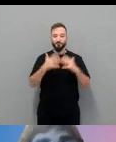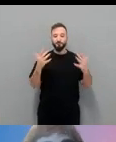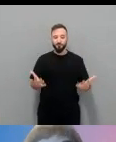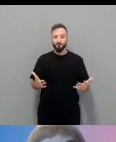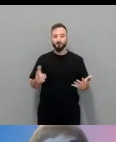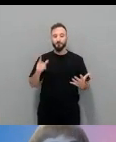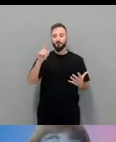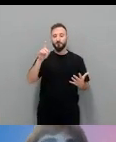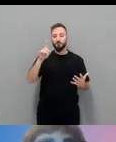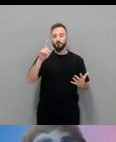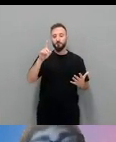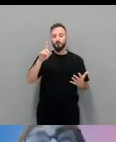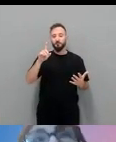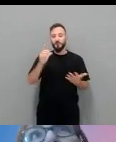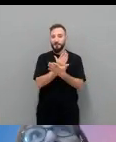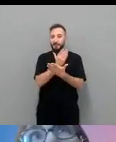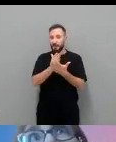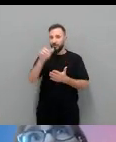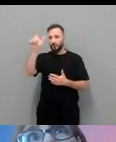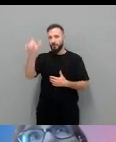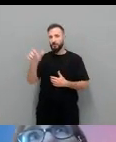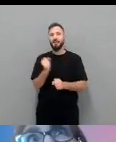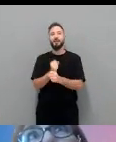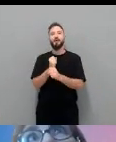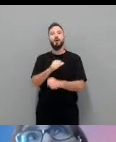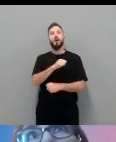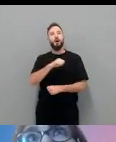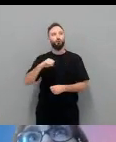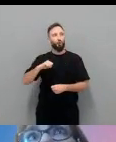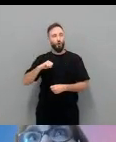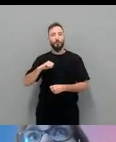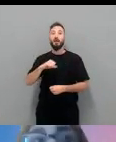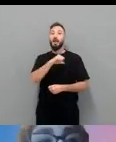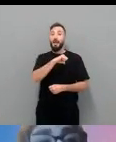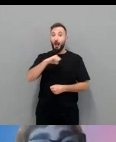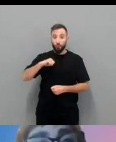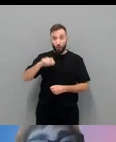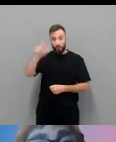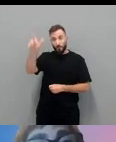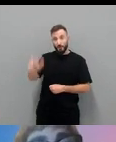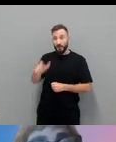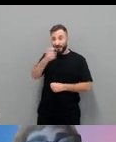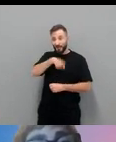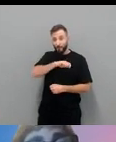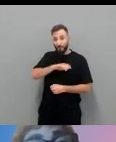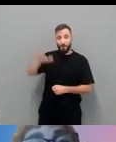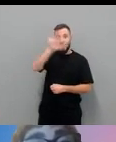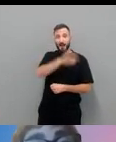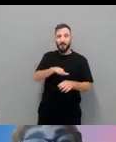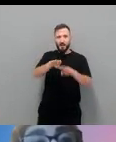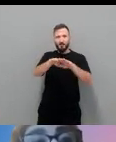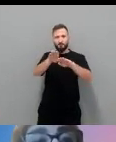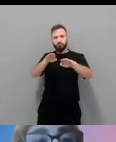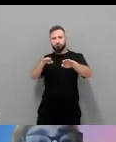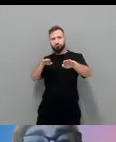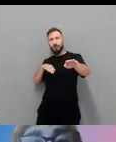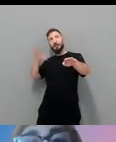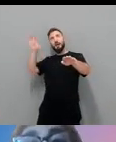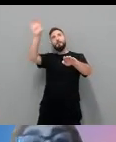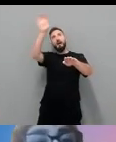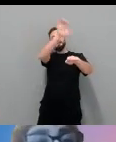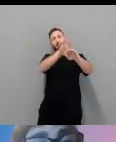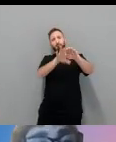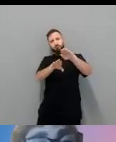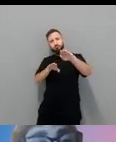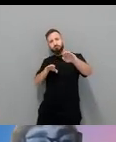mismo con el trabajo autónomo. Y esto es que en trabajo autónomo en España estamos muy por detrás de otros países. Y fijaros